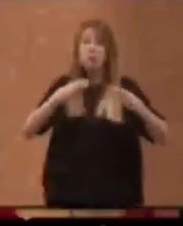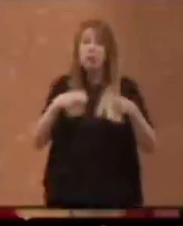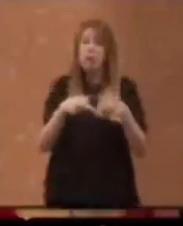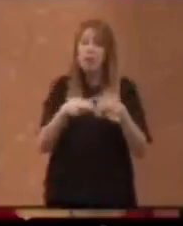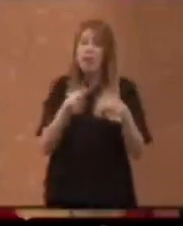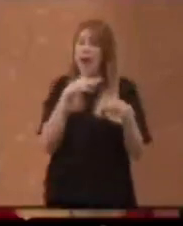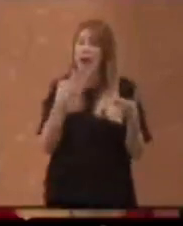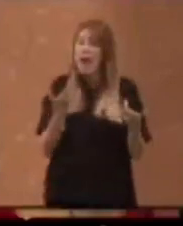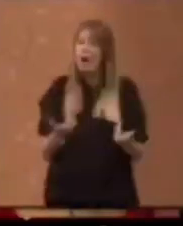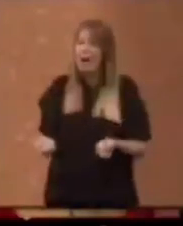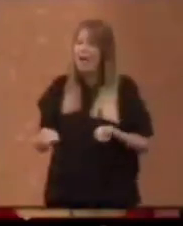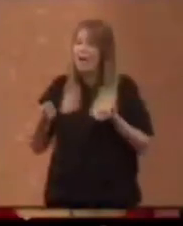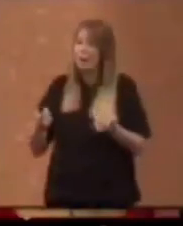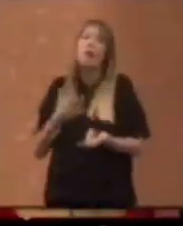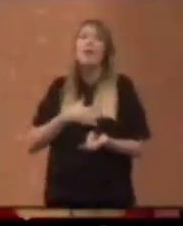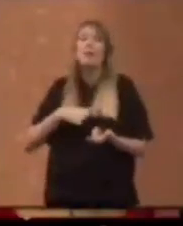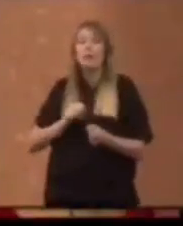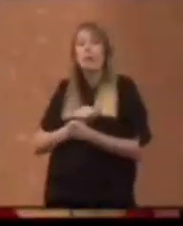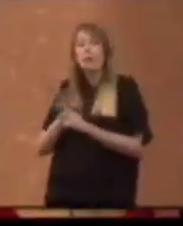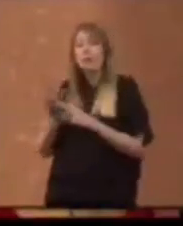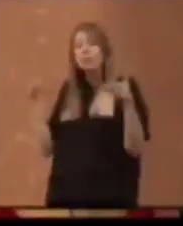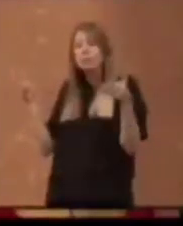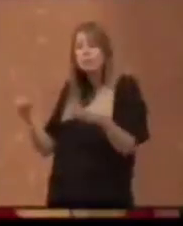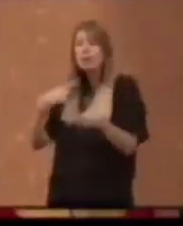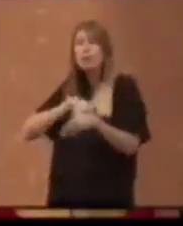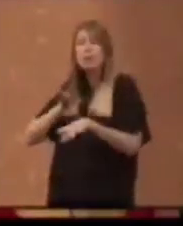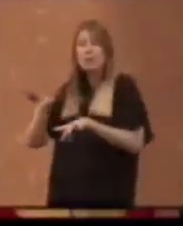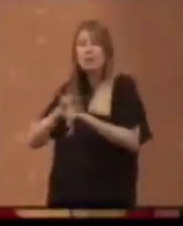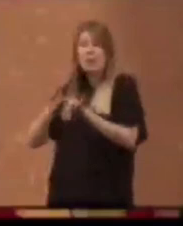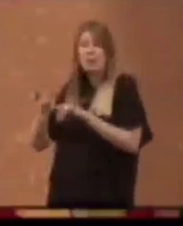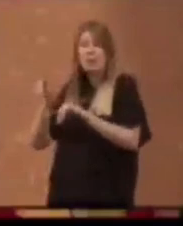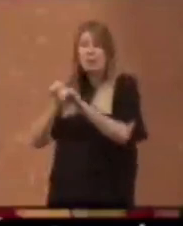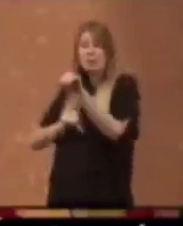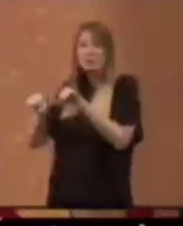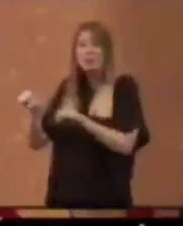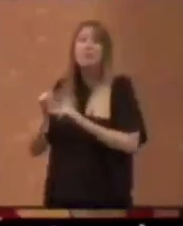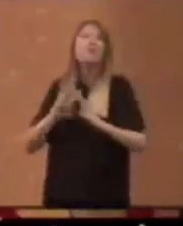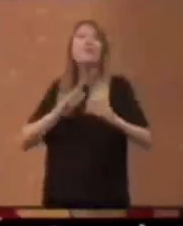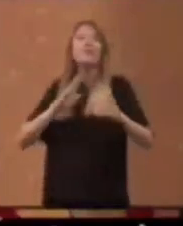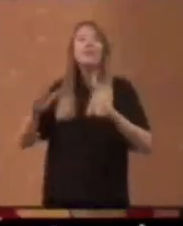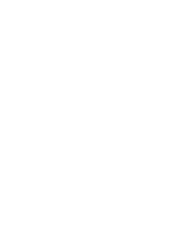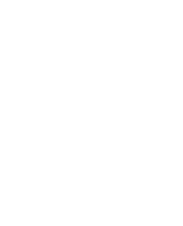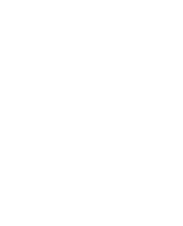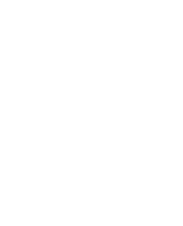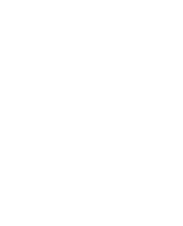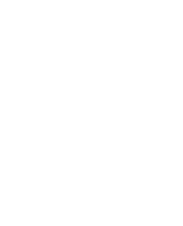por favor, en el lugar que le corresponde, el centro de nuestras decisiones. El tiempo del medio ambiente es hoy.